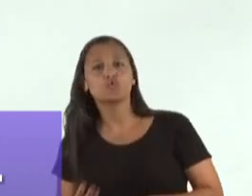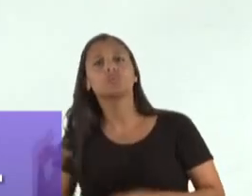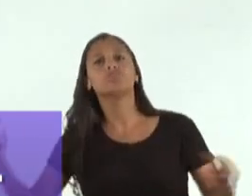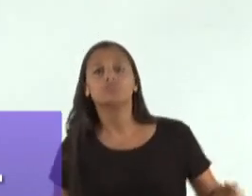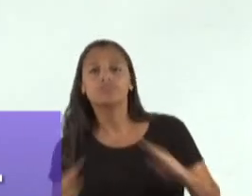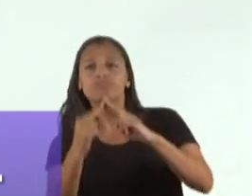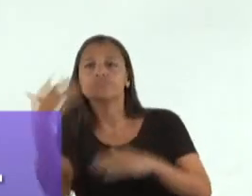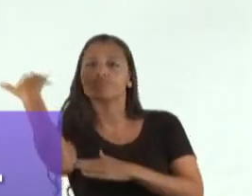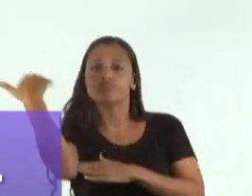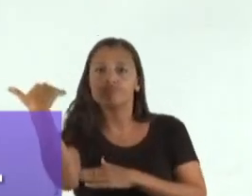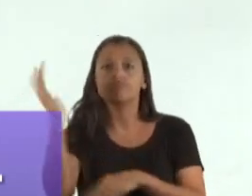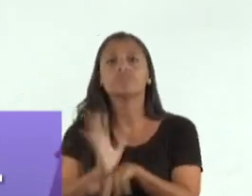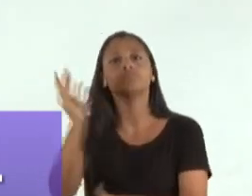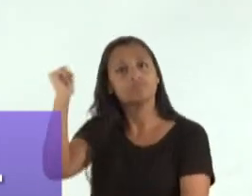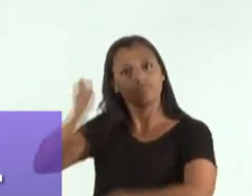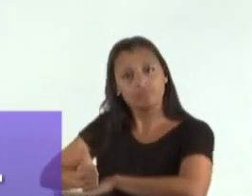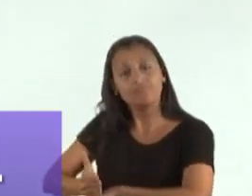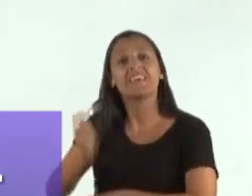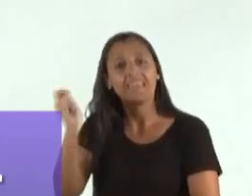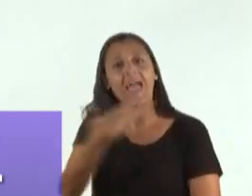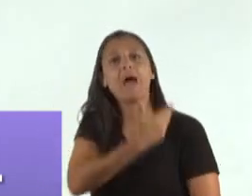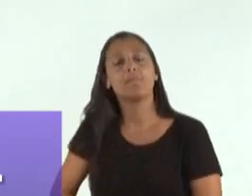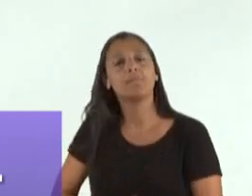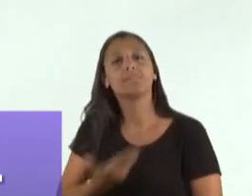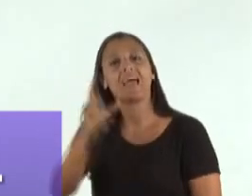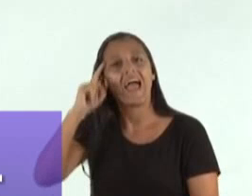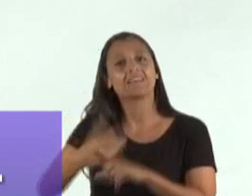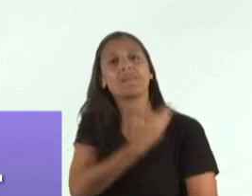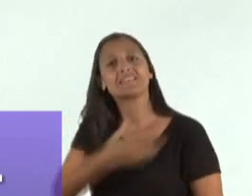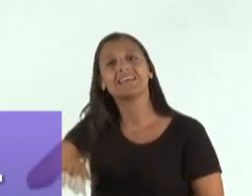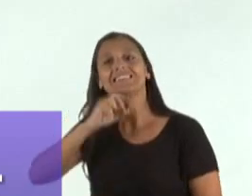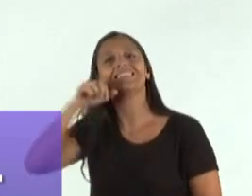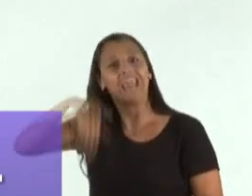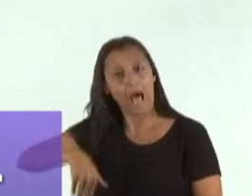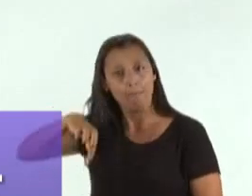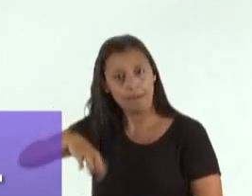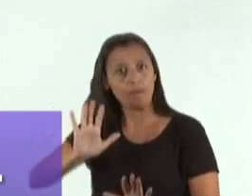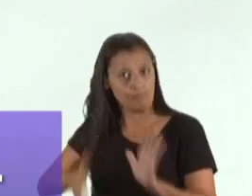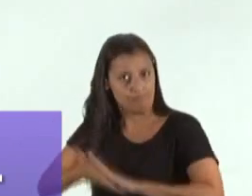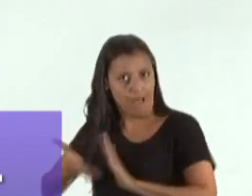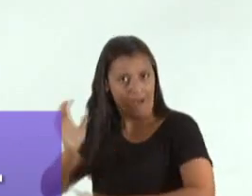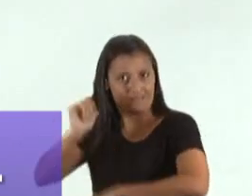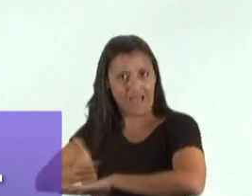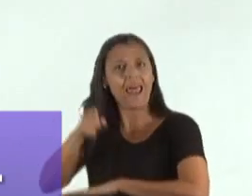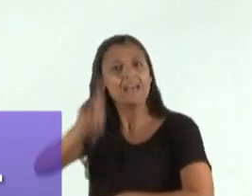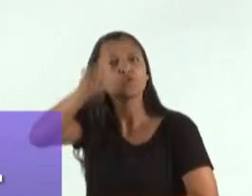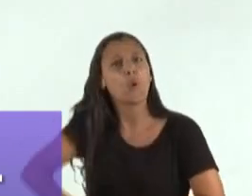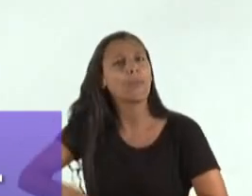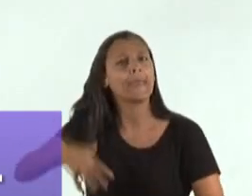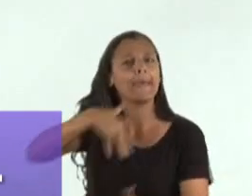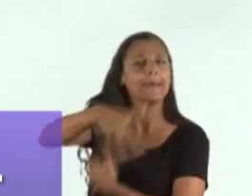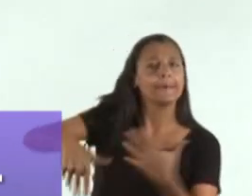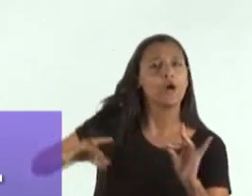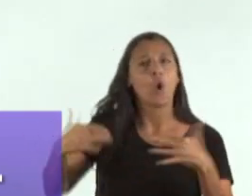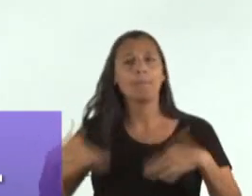va a estar el expresidente y candidato Donald Trump. ¿Cree que puede haber inquietud de la Casa Blanca y eso podría complicar la relación con los Estados Unidos